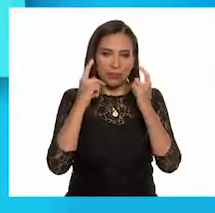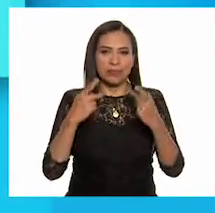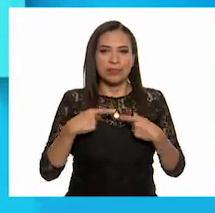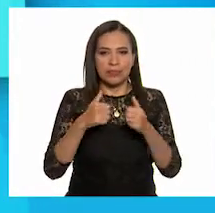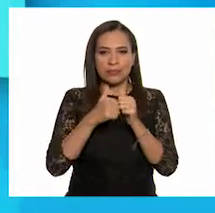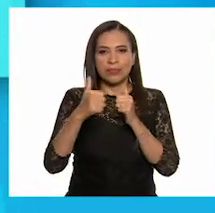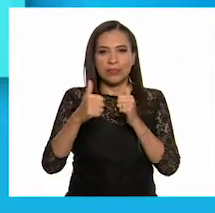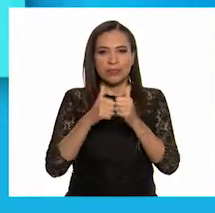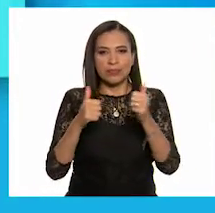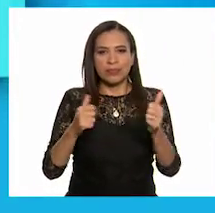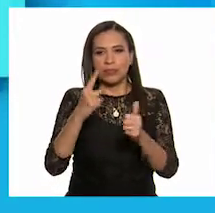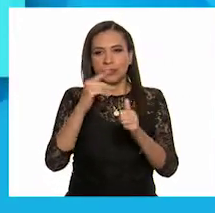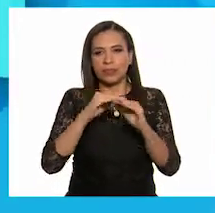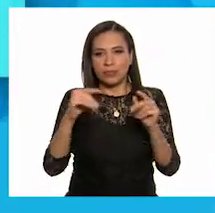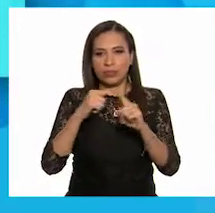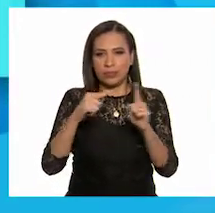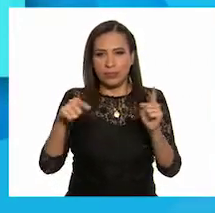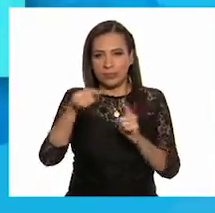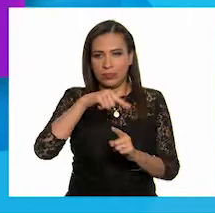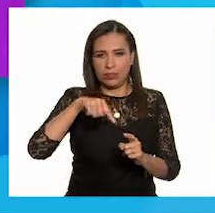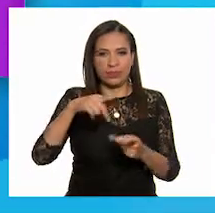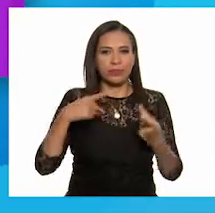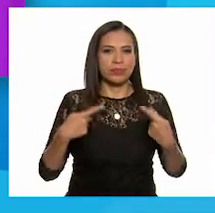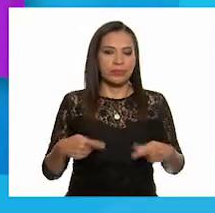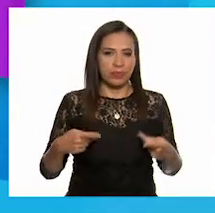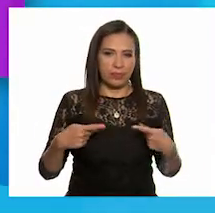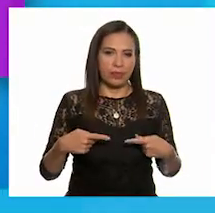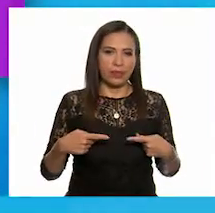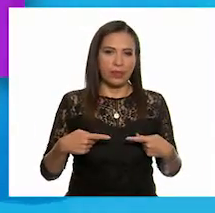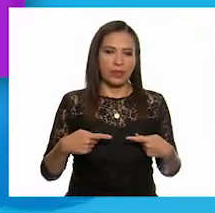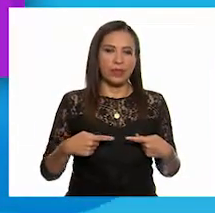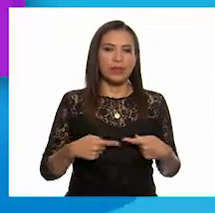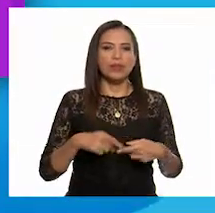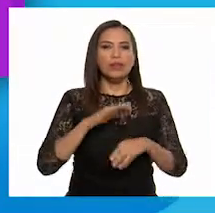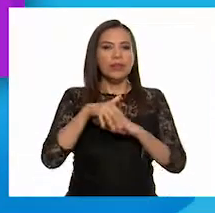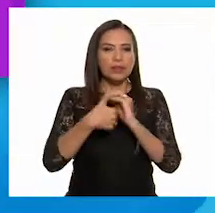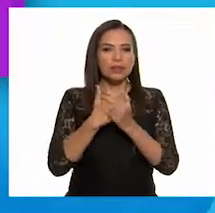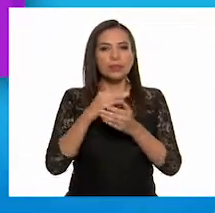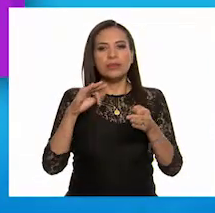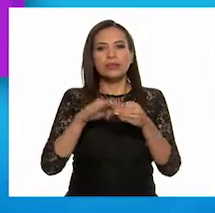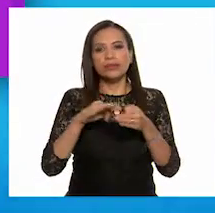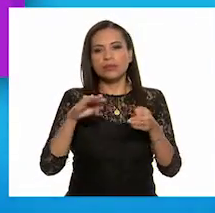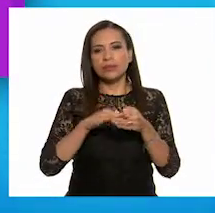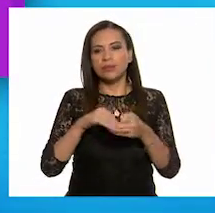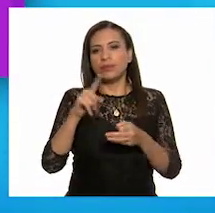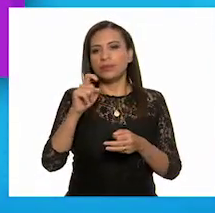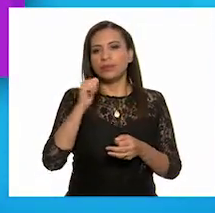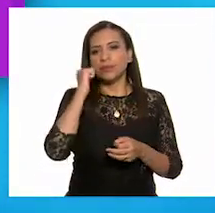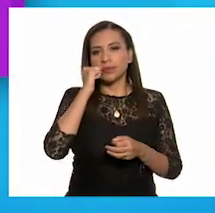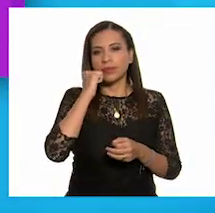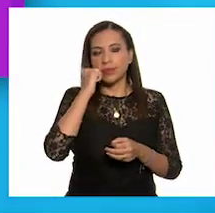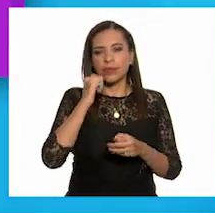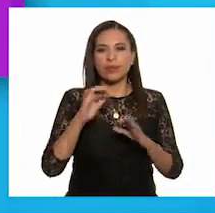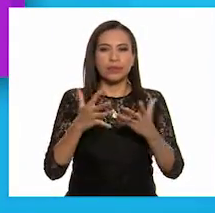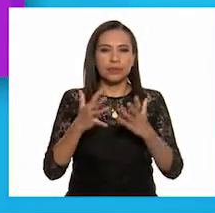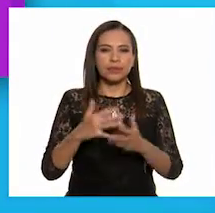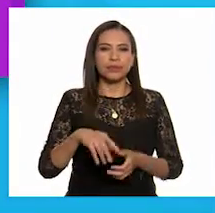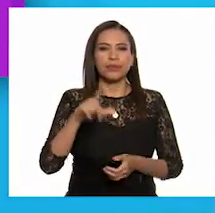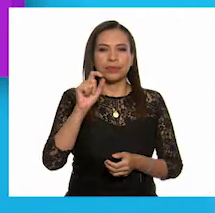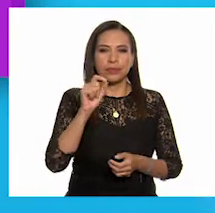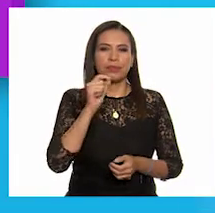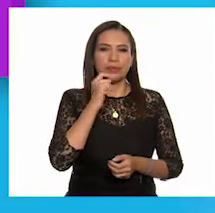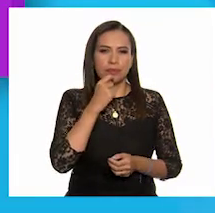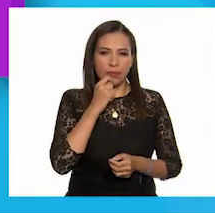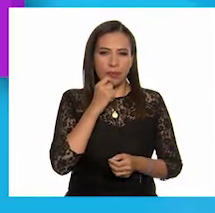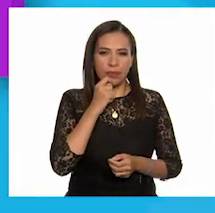una distancia mínima de 1.5 metros entre tú y los demás. Lávate las manos muy seguido con agua y jabón por lo menos